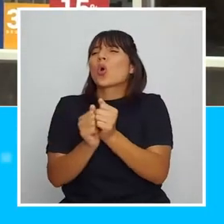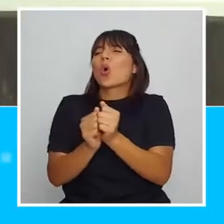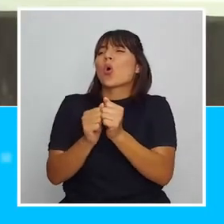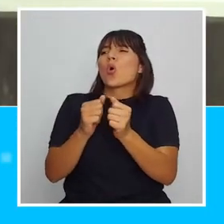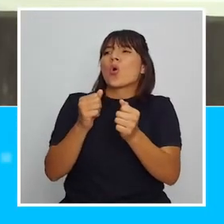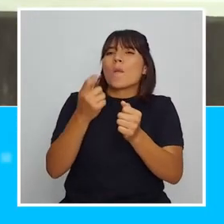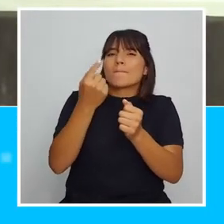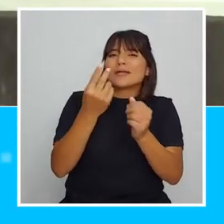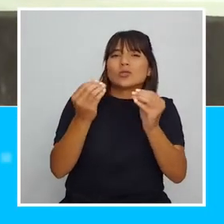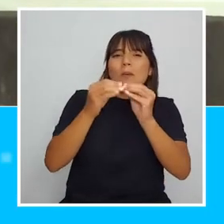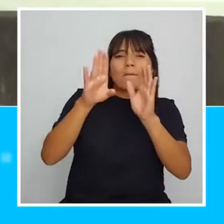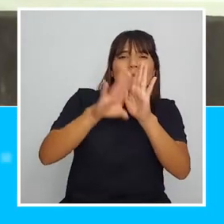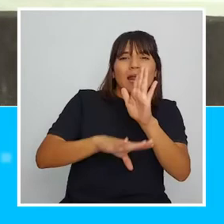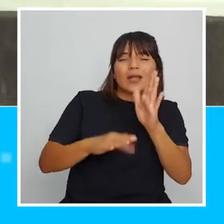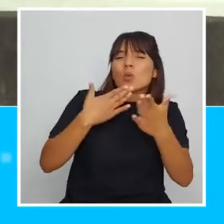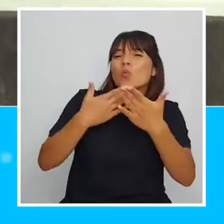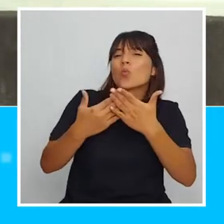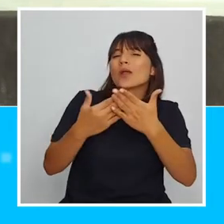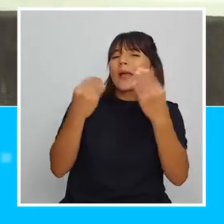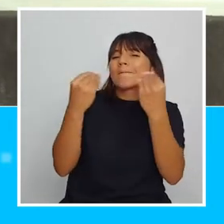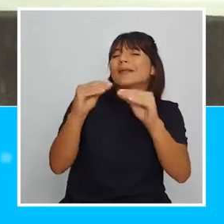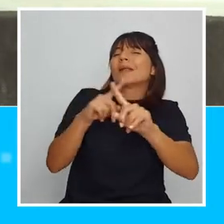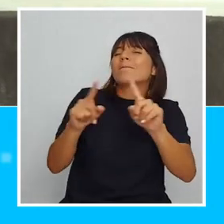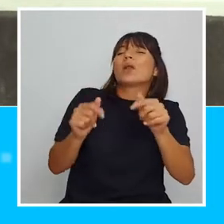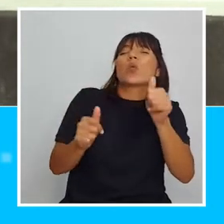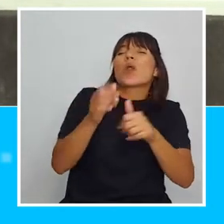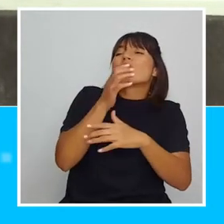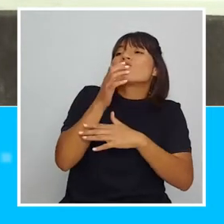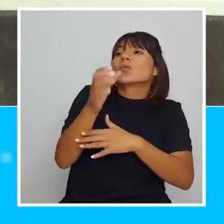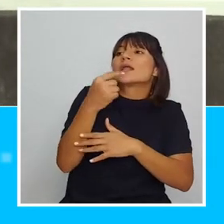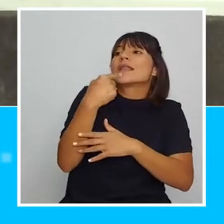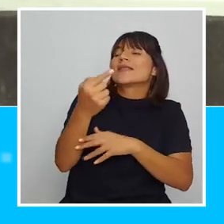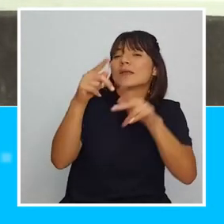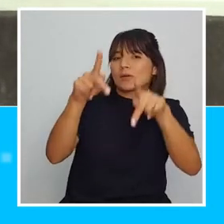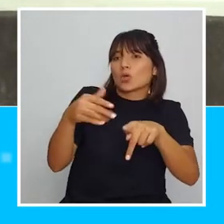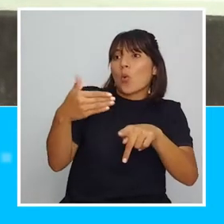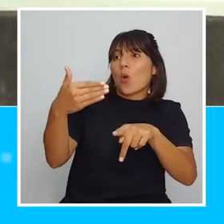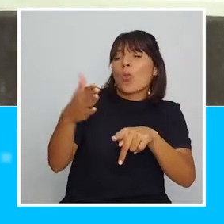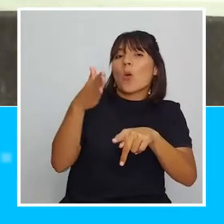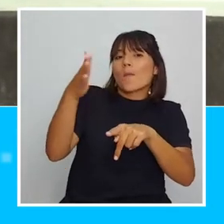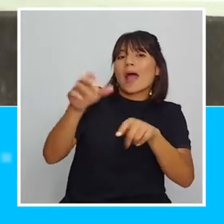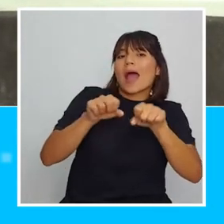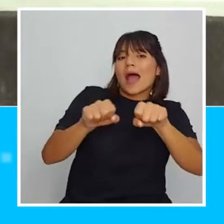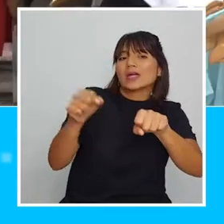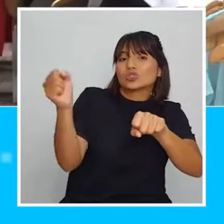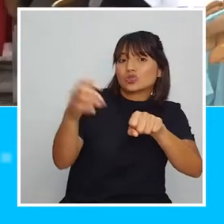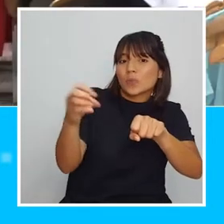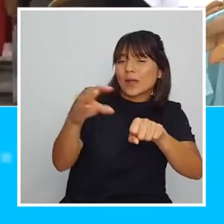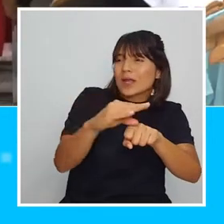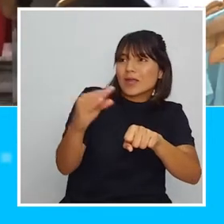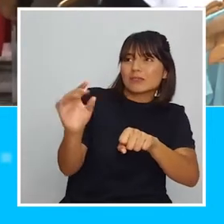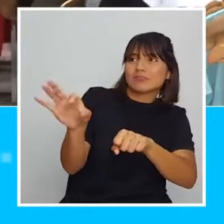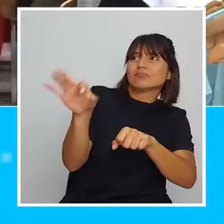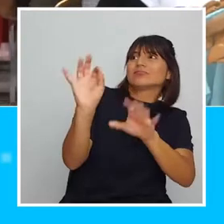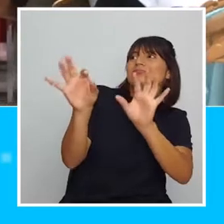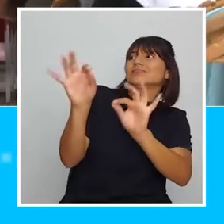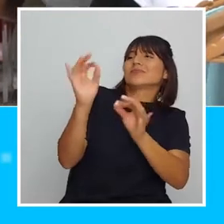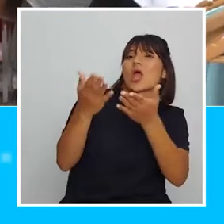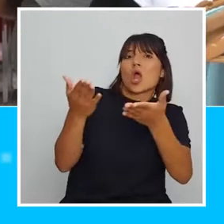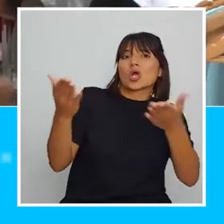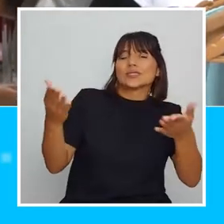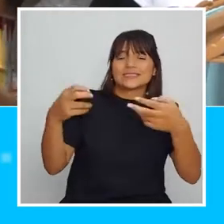ventas, pero ¿qué recomendaciones se le puede dar a esa persona, por ejemplo, cuando va a un supermercado y lo primero que se encuentra artículos